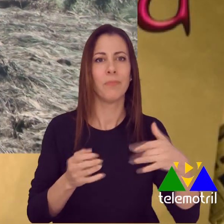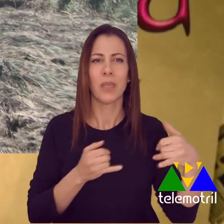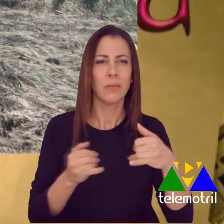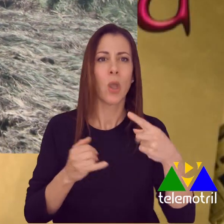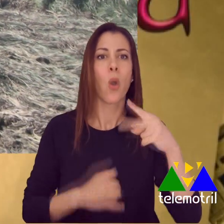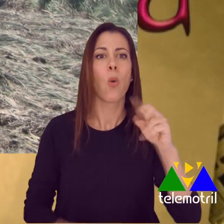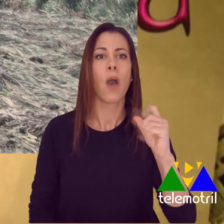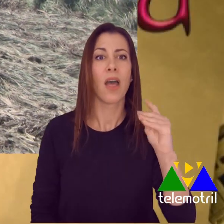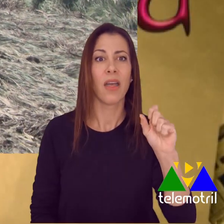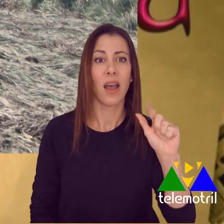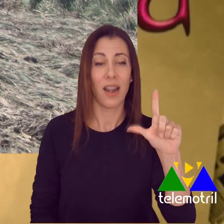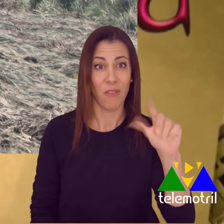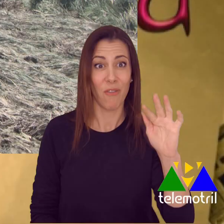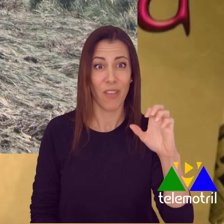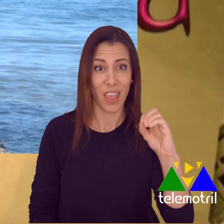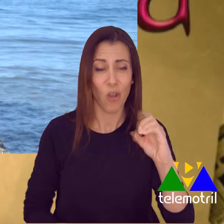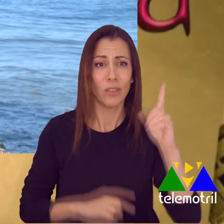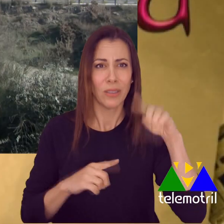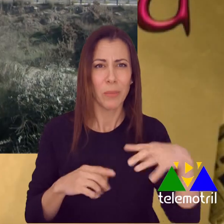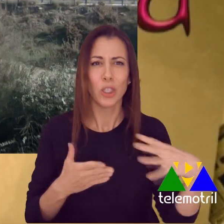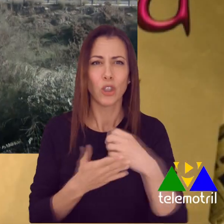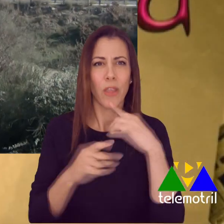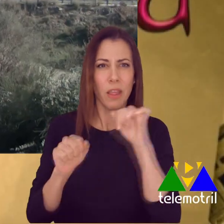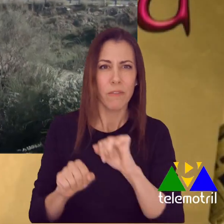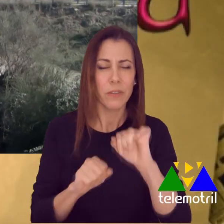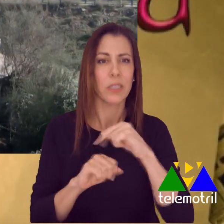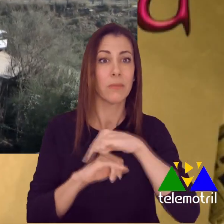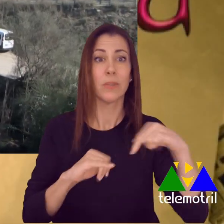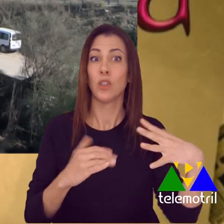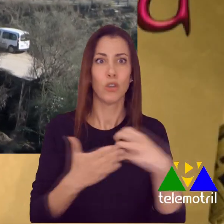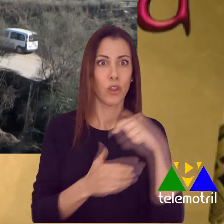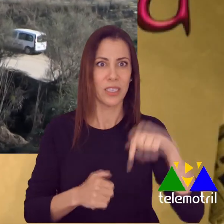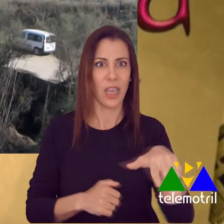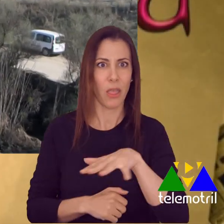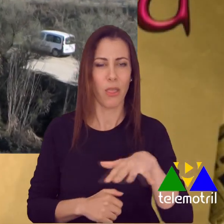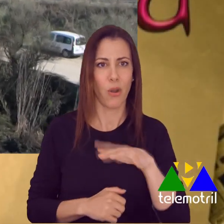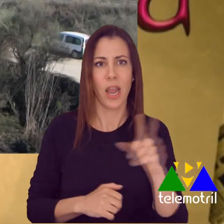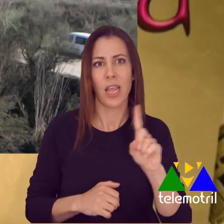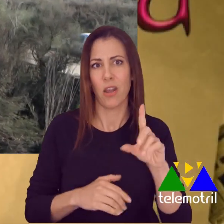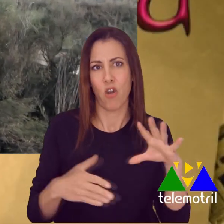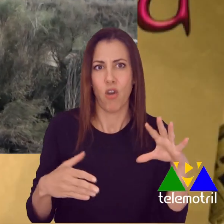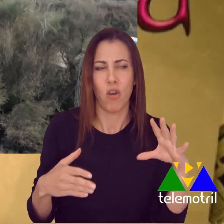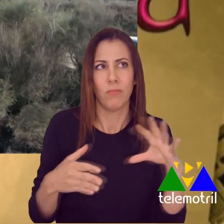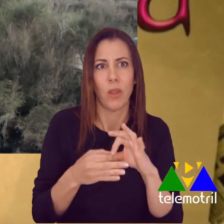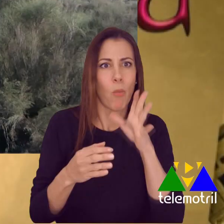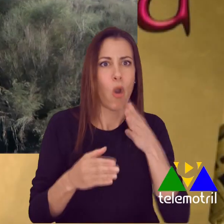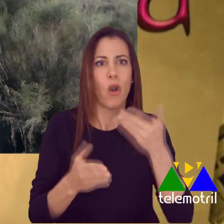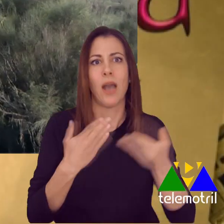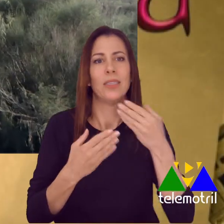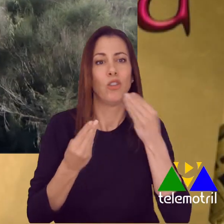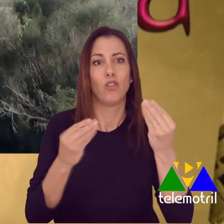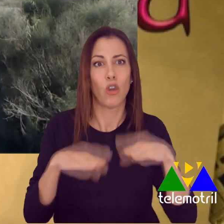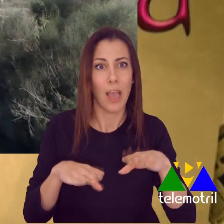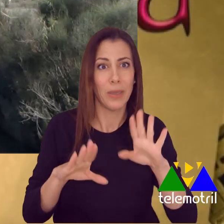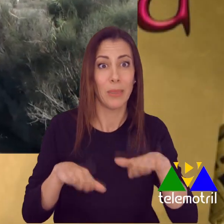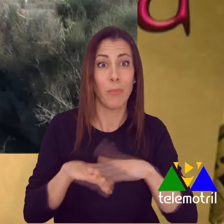Guadalfeo, de los litigios, de esta zona que no tiene nada que ver en lo que fue históricamente, puesto que esto